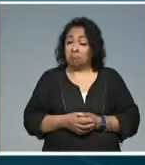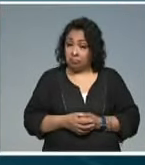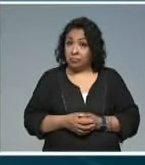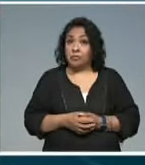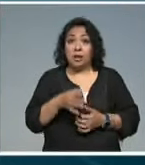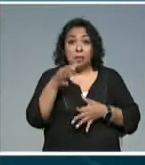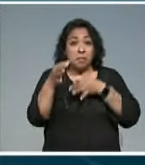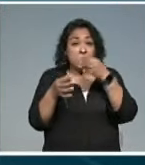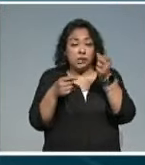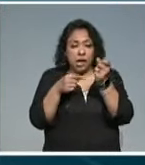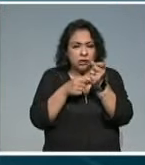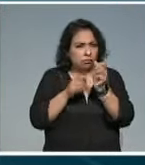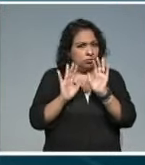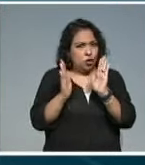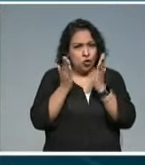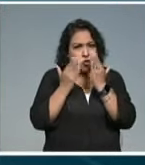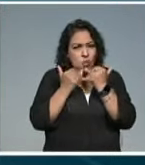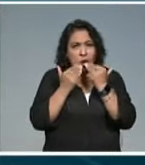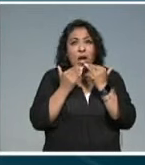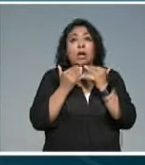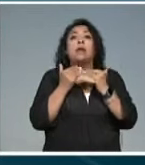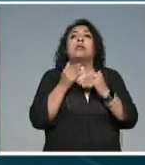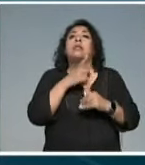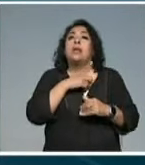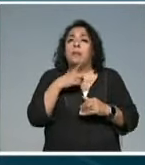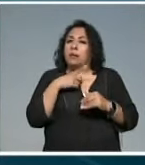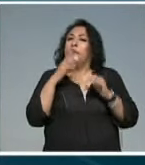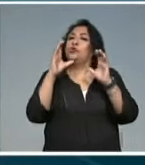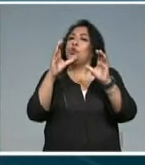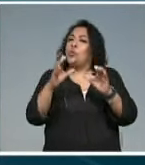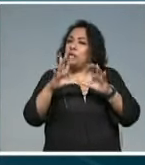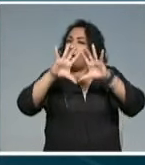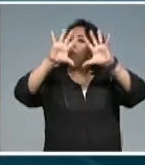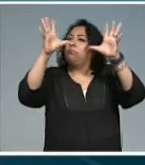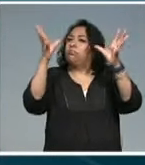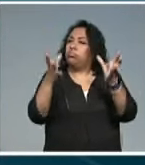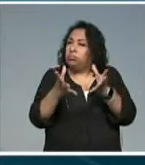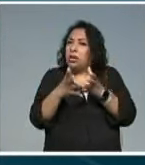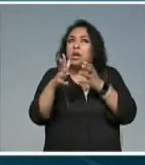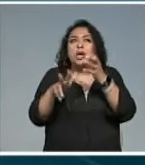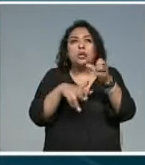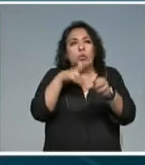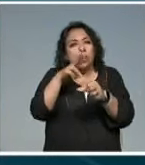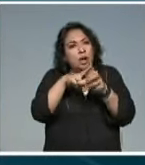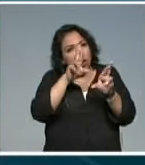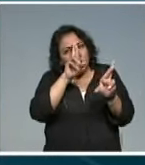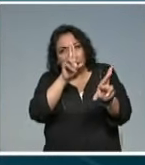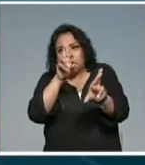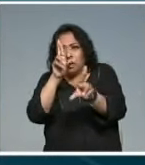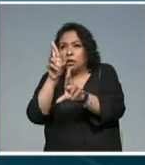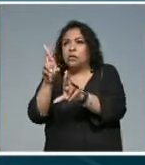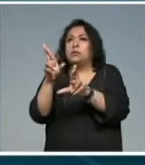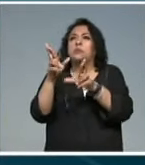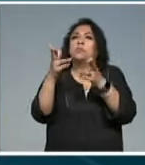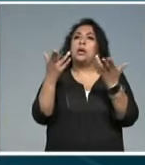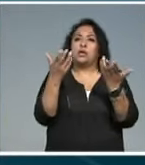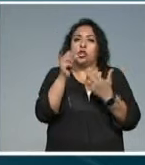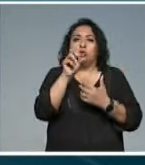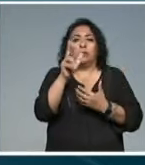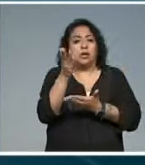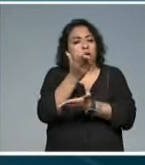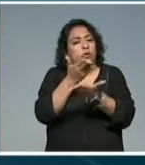No hay mensajes ocultos, no hay nada subliminal. Hay que cuidar el medio ambiente, hay que respetar la naturaleza y los seres con los